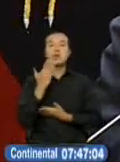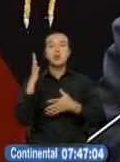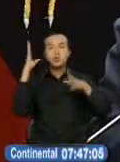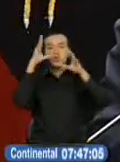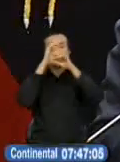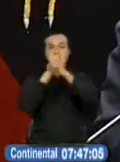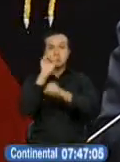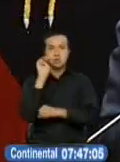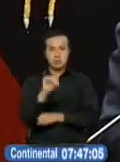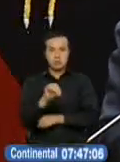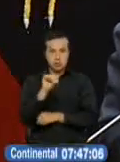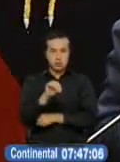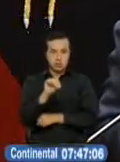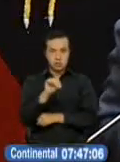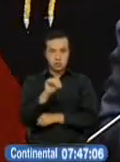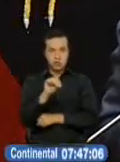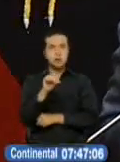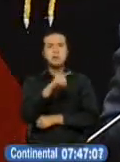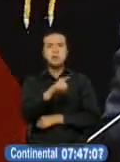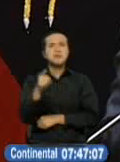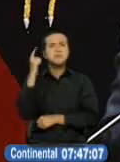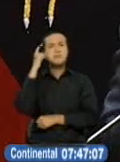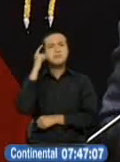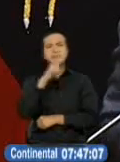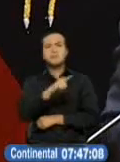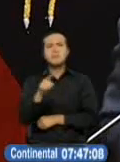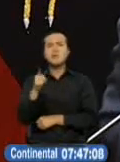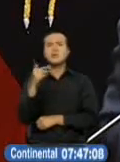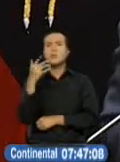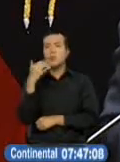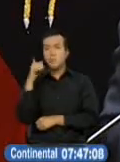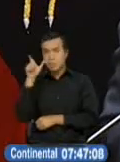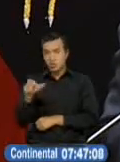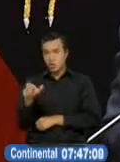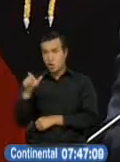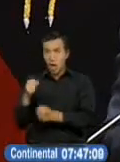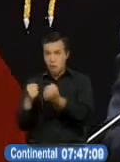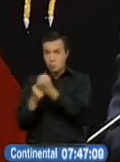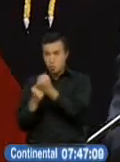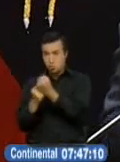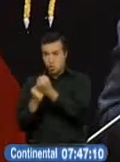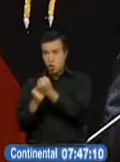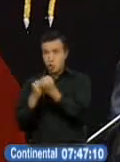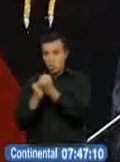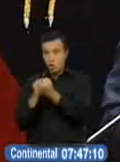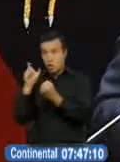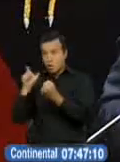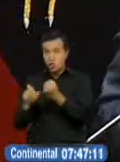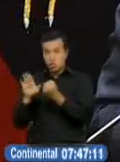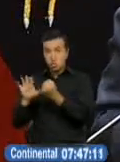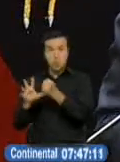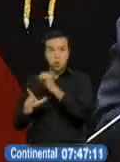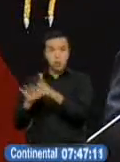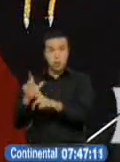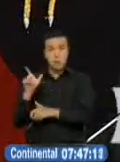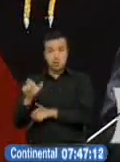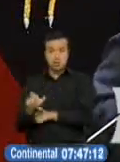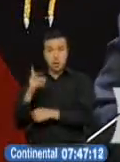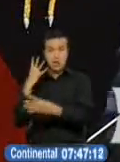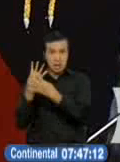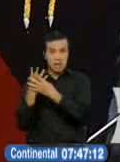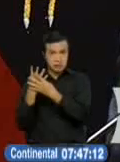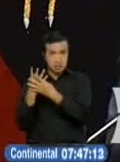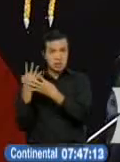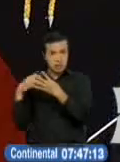este martes. No dejan de ser para mí las delaciones de un prontuariado que está